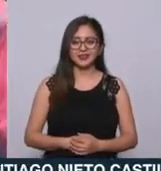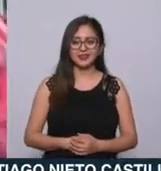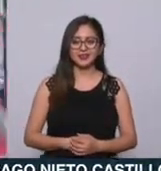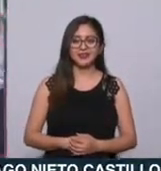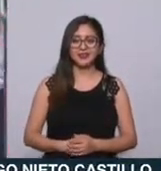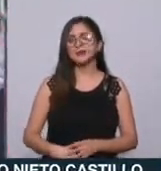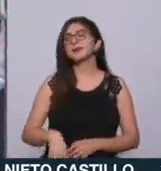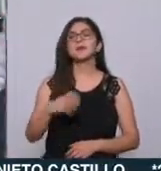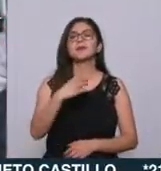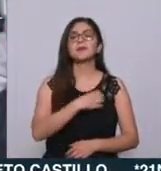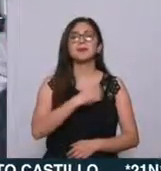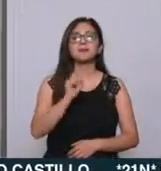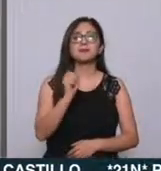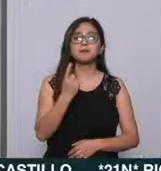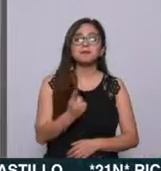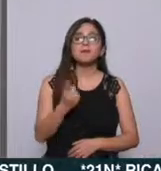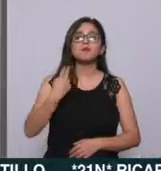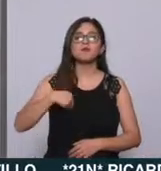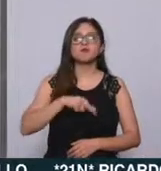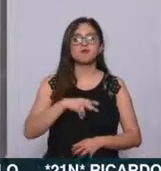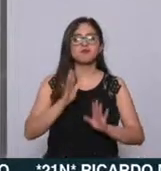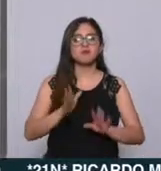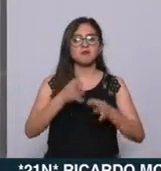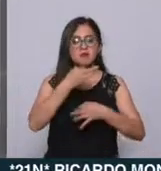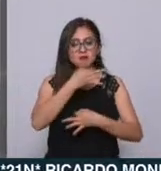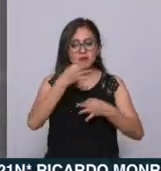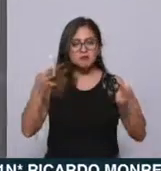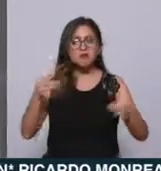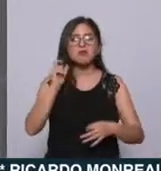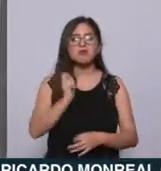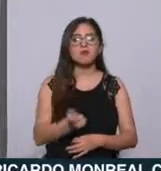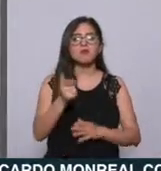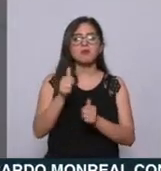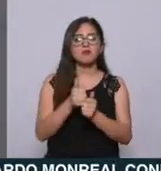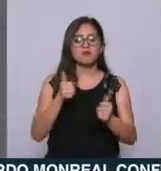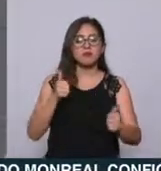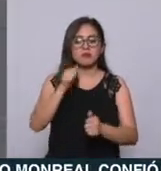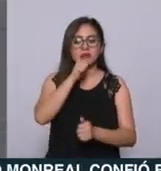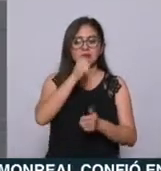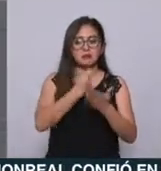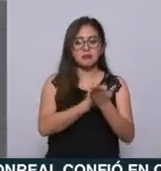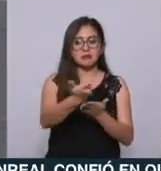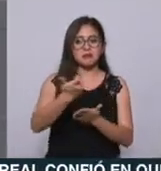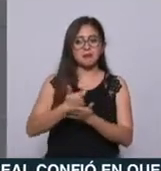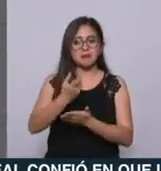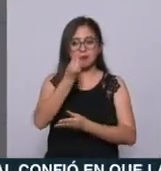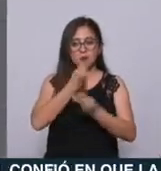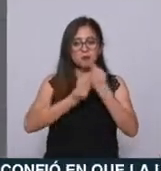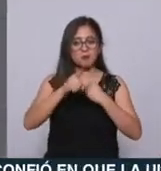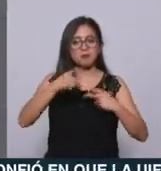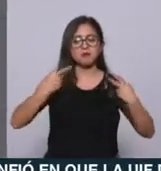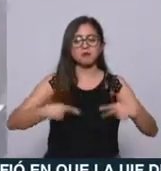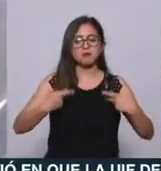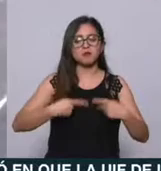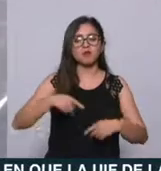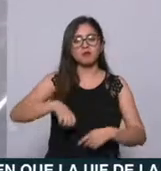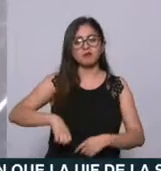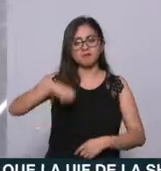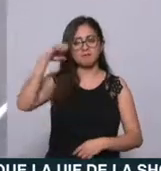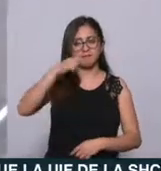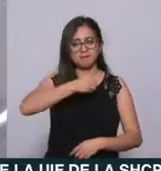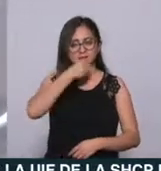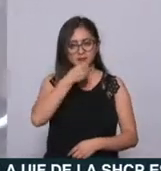En Capital 21 hemos estado informando sobre el retraso en el pago de la pensión alimentaria de los adultos mayores. El día